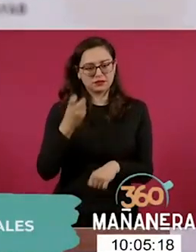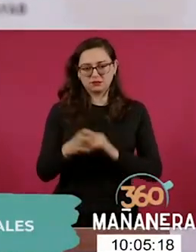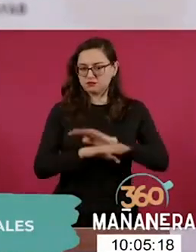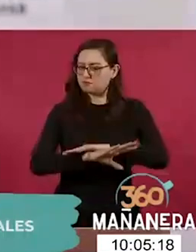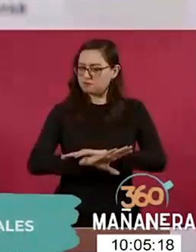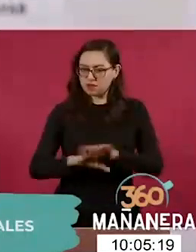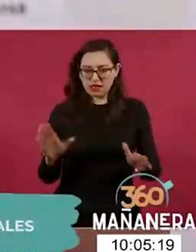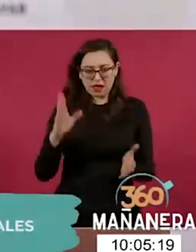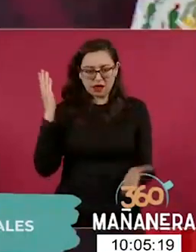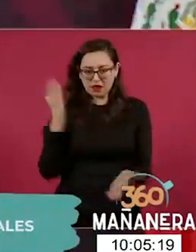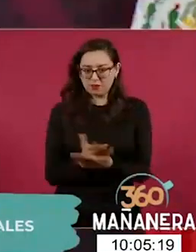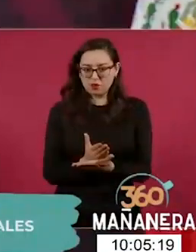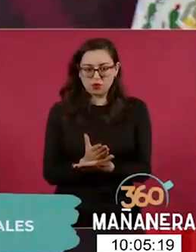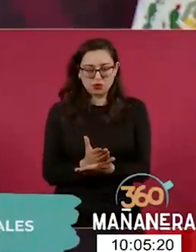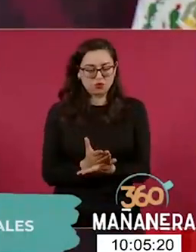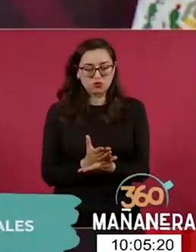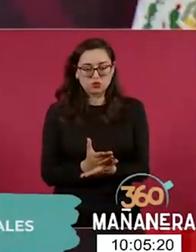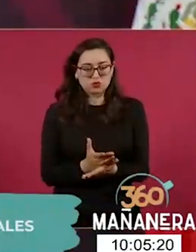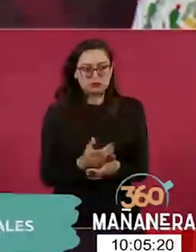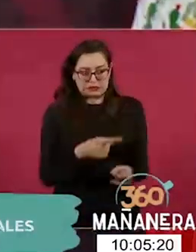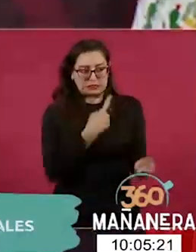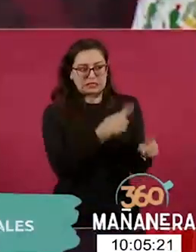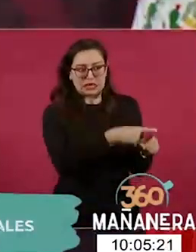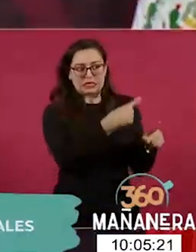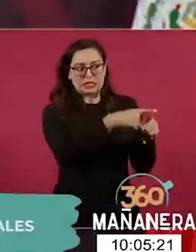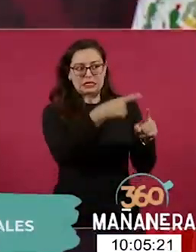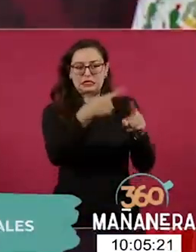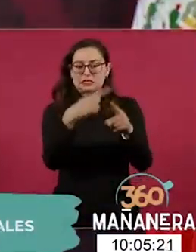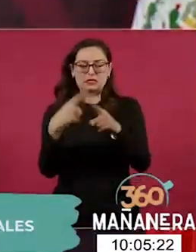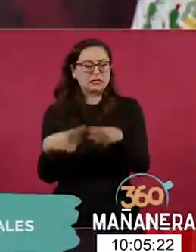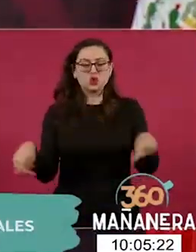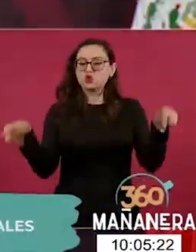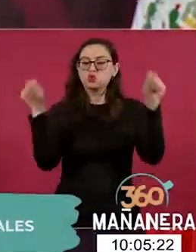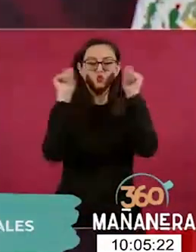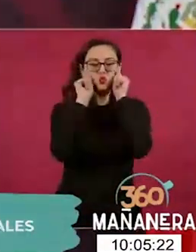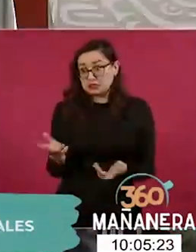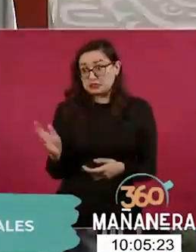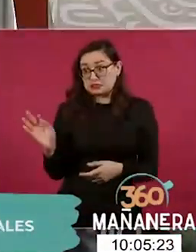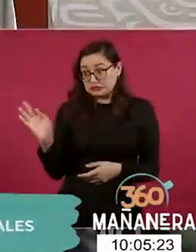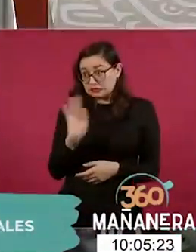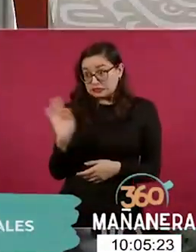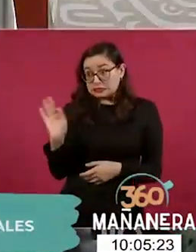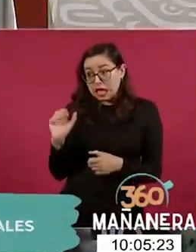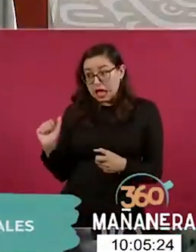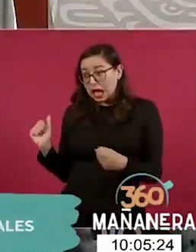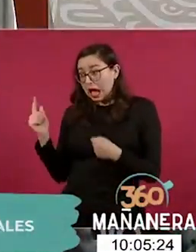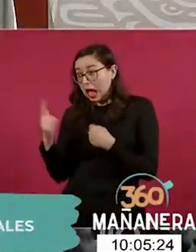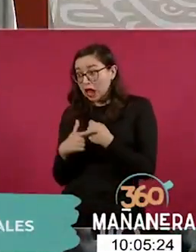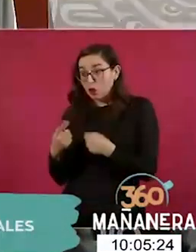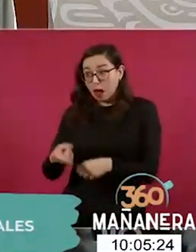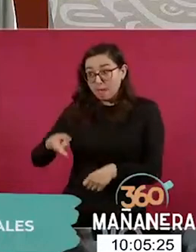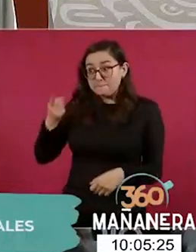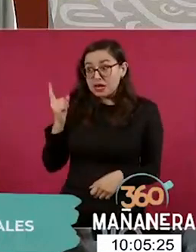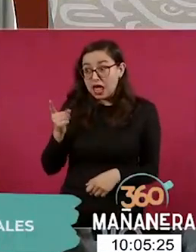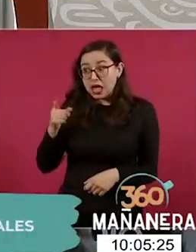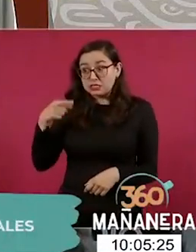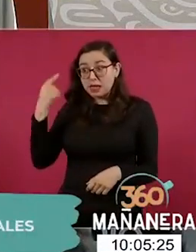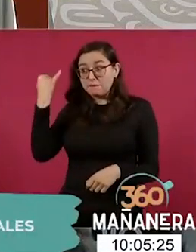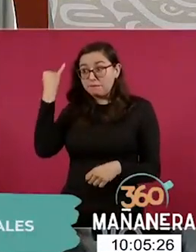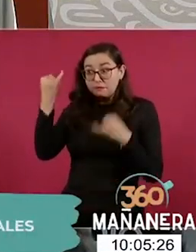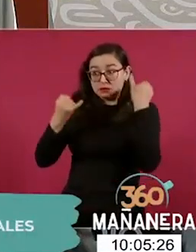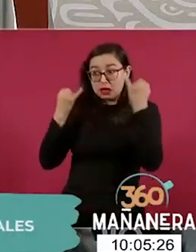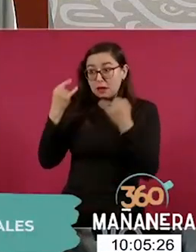Intocable ahora se castiga a quien sea no me voy a meter a la